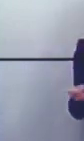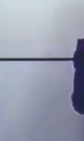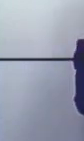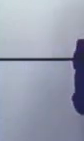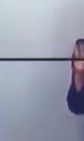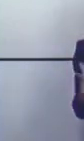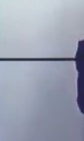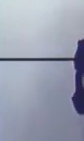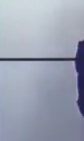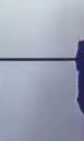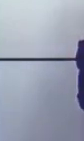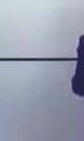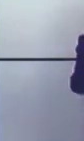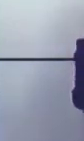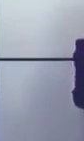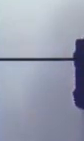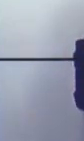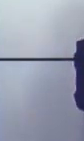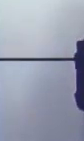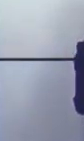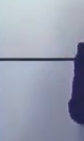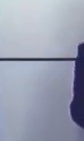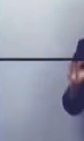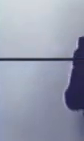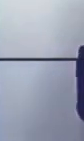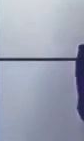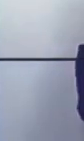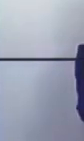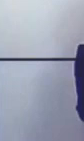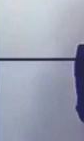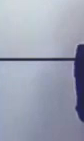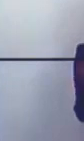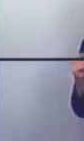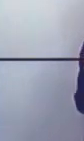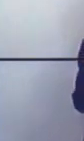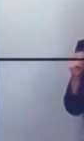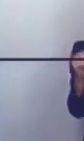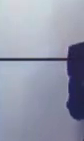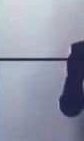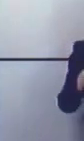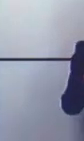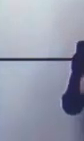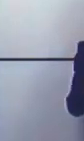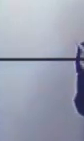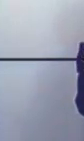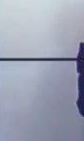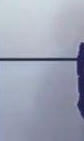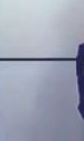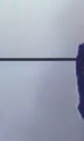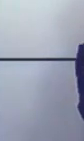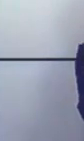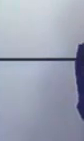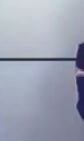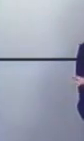atravesando en la actualidad Y es que la mayoría social como ha dicho que se ha movilizado en estos días se movilice en una apuesta